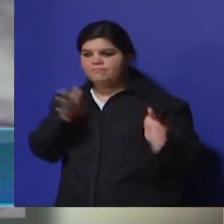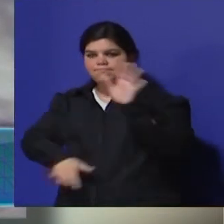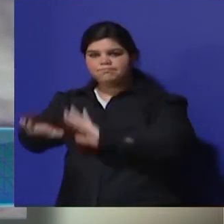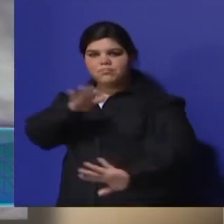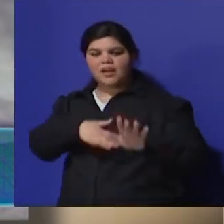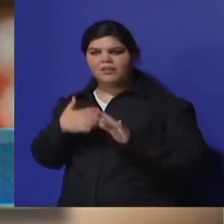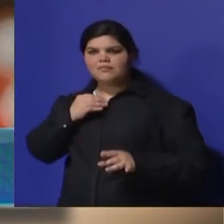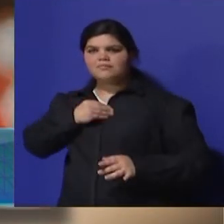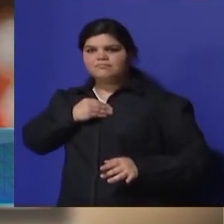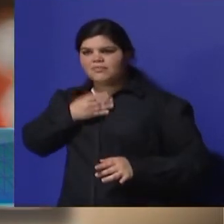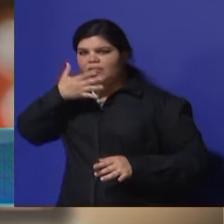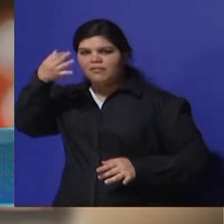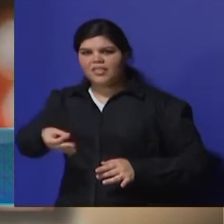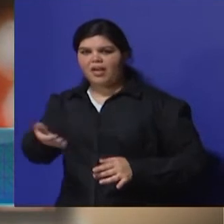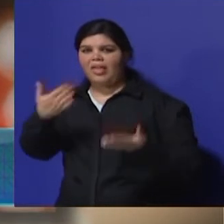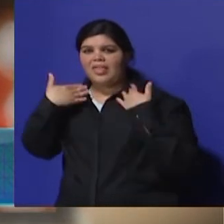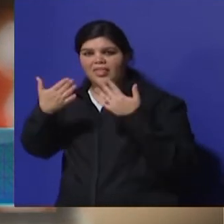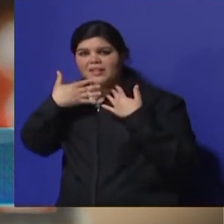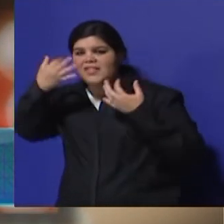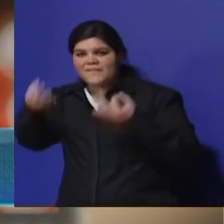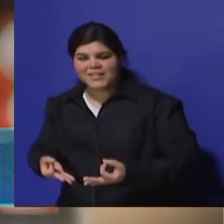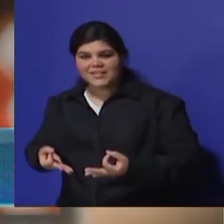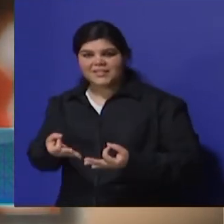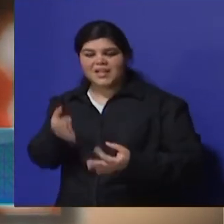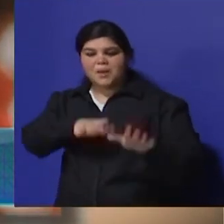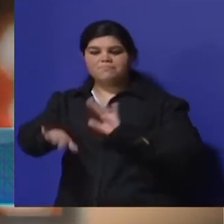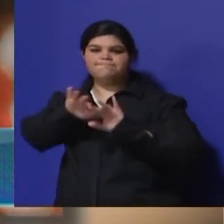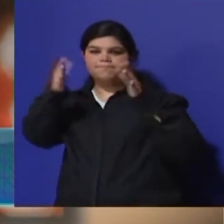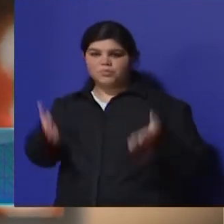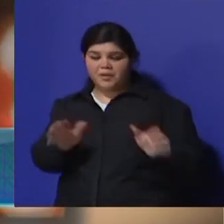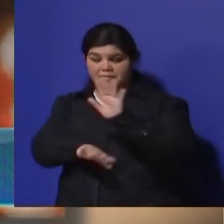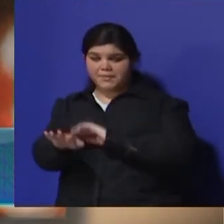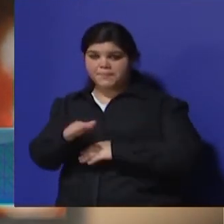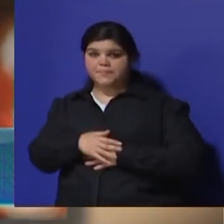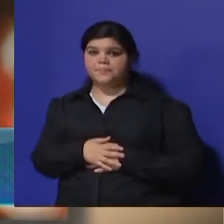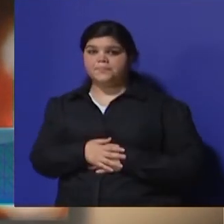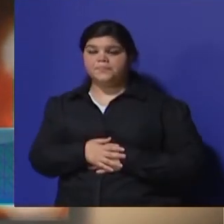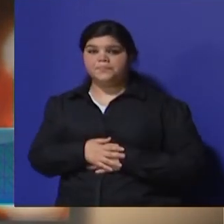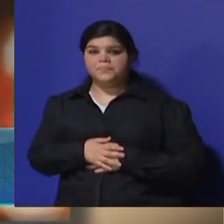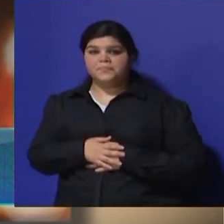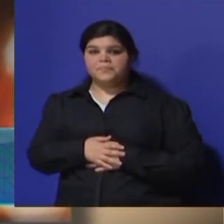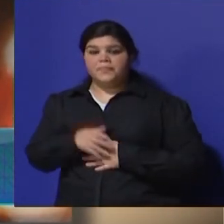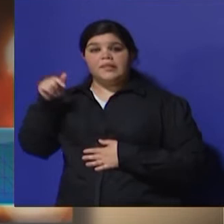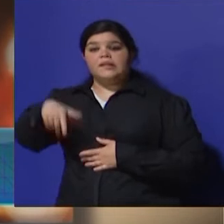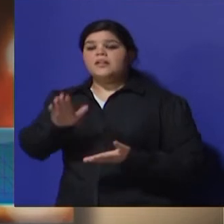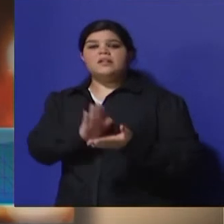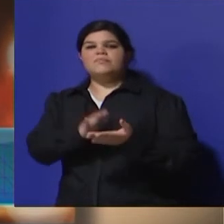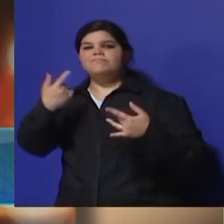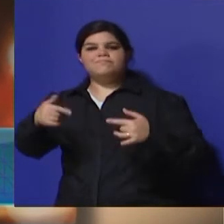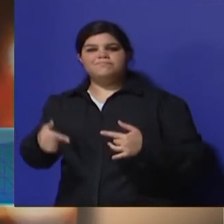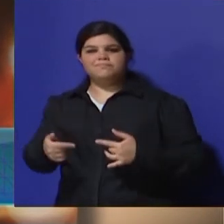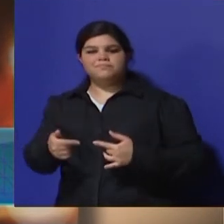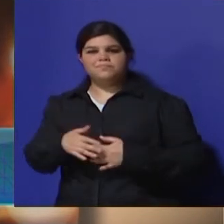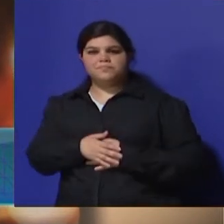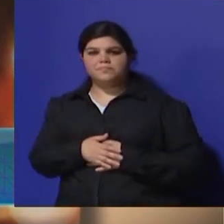hasta palpar y sentir. Uno desde el público siente por ahí el mismo calor que esos personajes, esos protagonistas. Lo que se pone en cuestionamiento viene desde